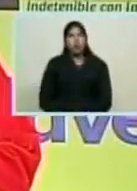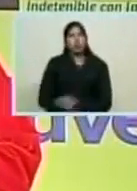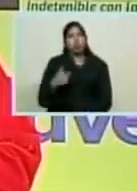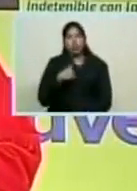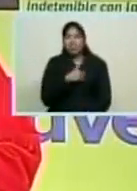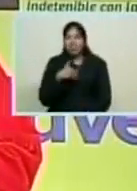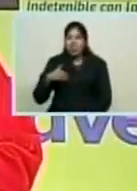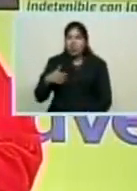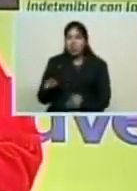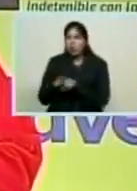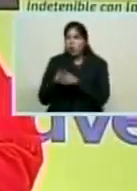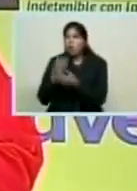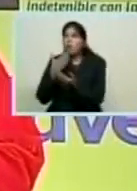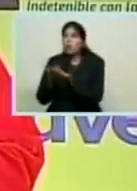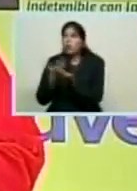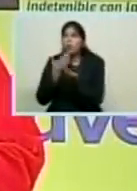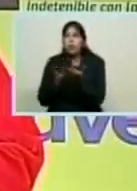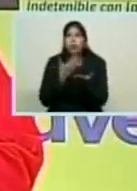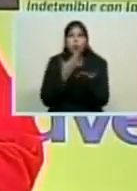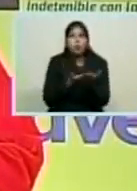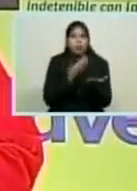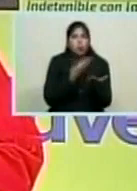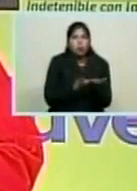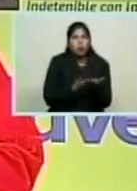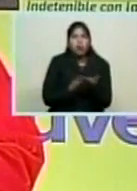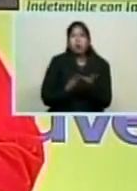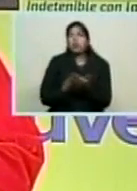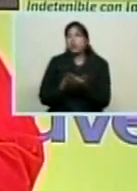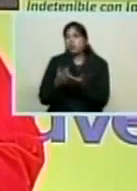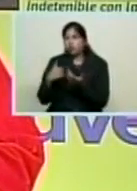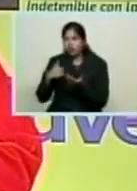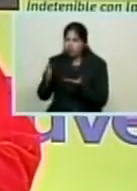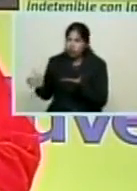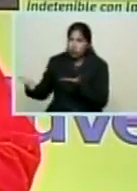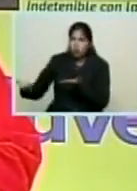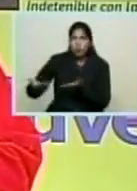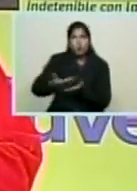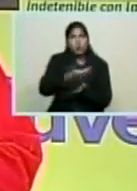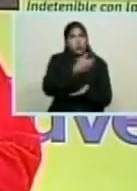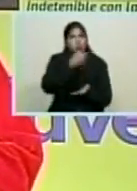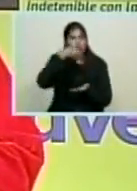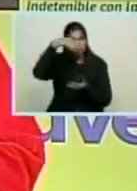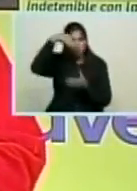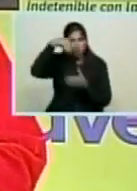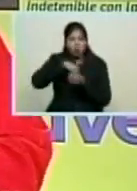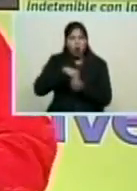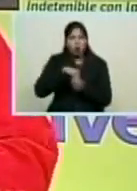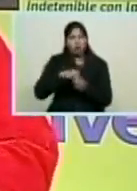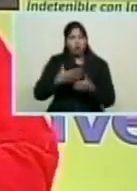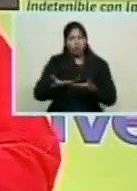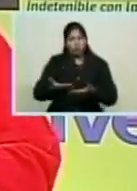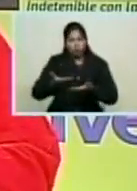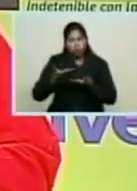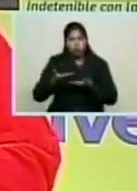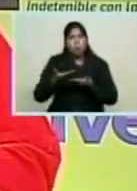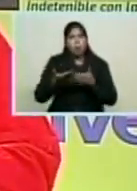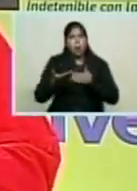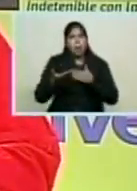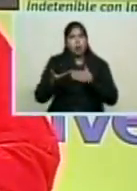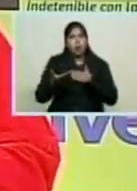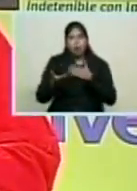todas las propuestas, Noemí, Claudimar, Kenis, todas las